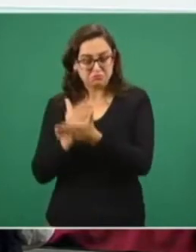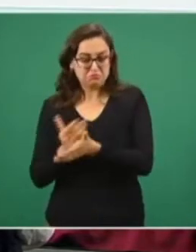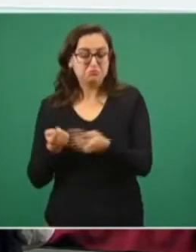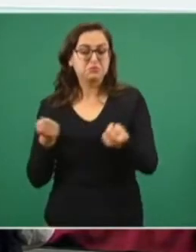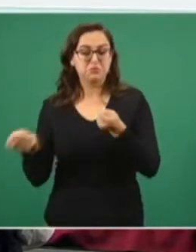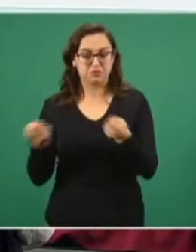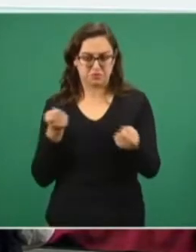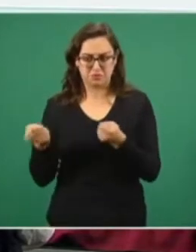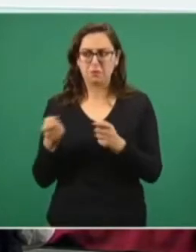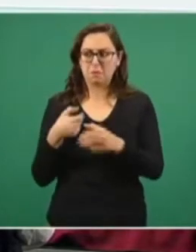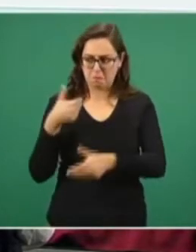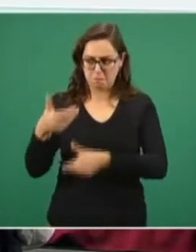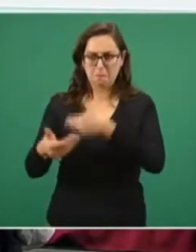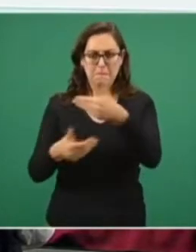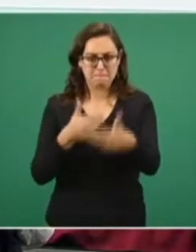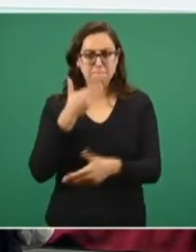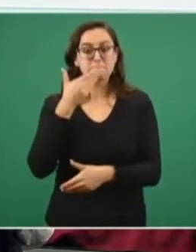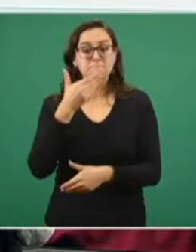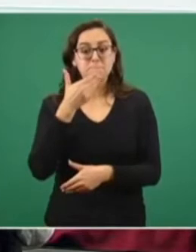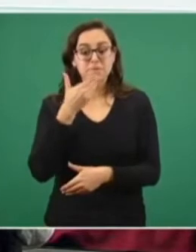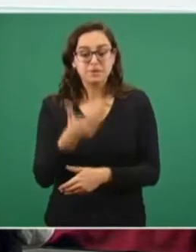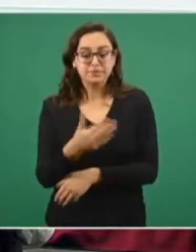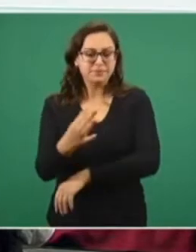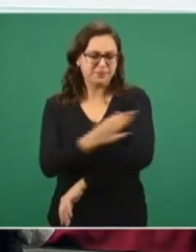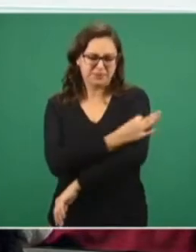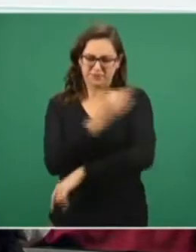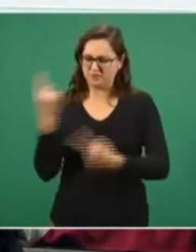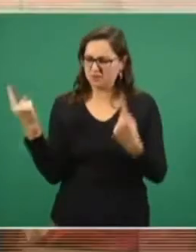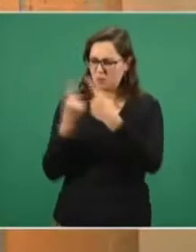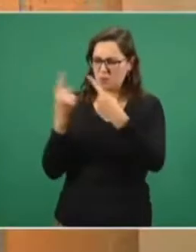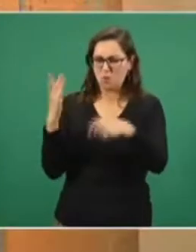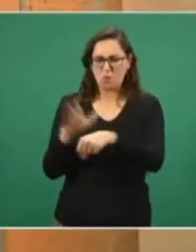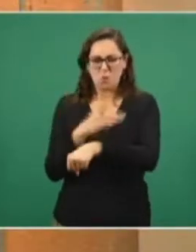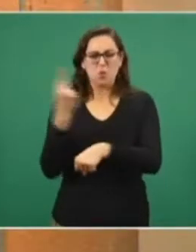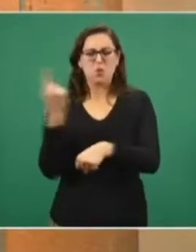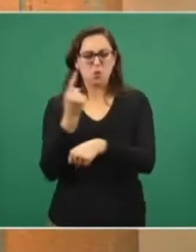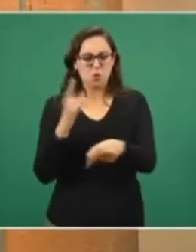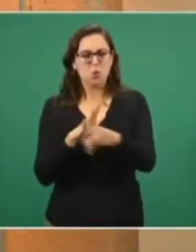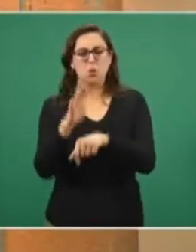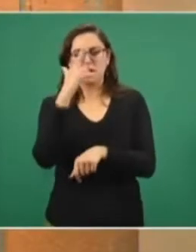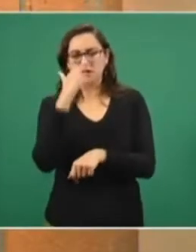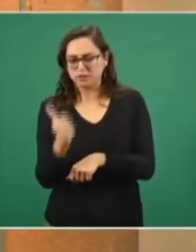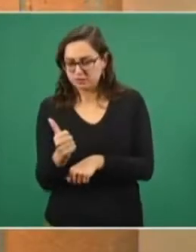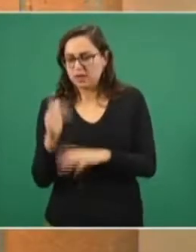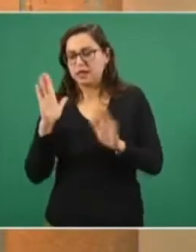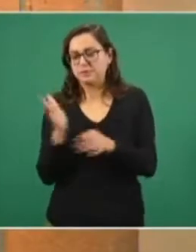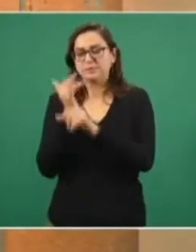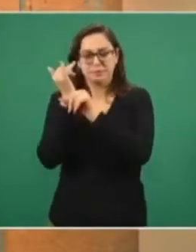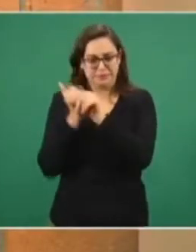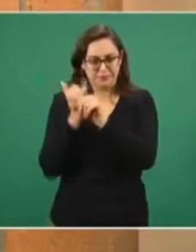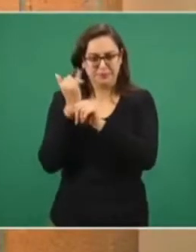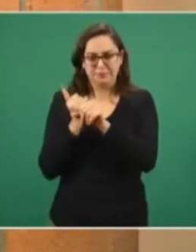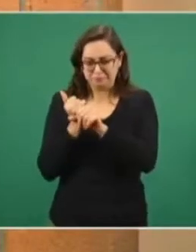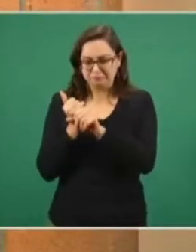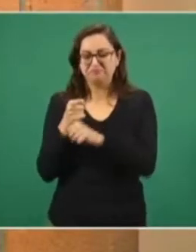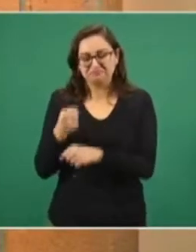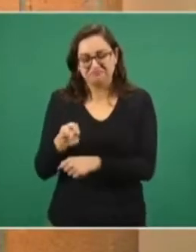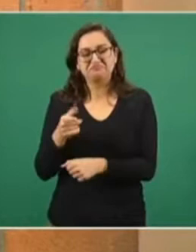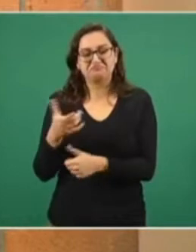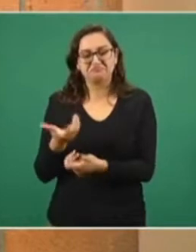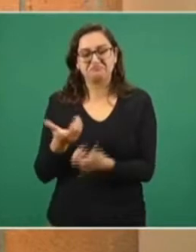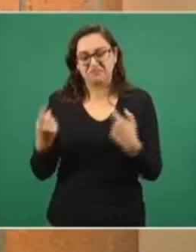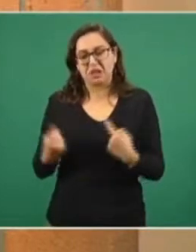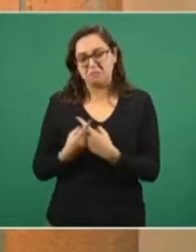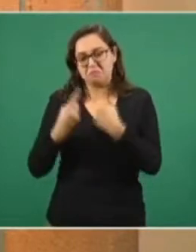protocolo de estudio sobre la causa de la reacción continúa compatible con reacción alérgica, decíamos, y esta primera reunión del